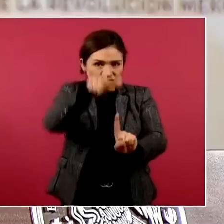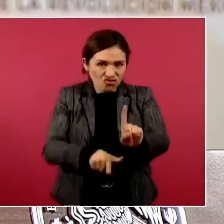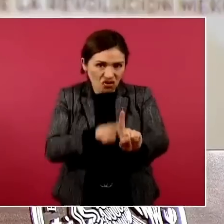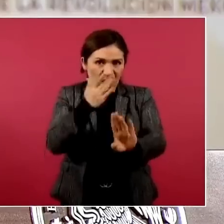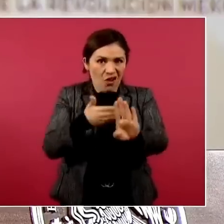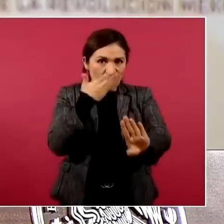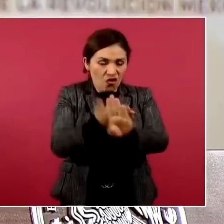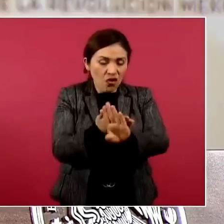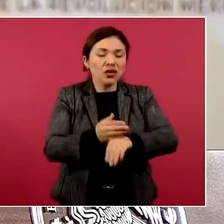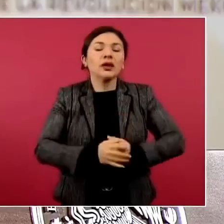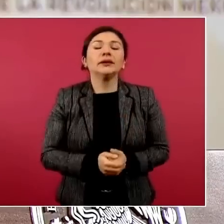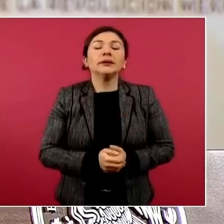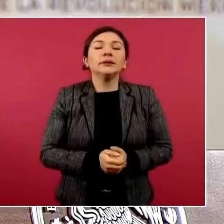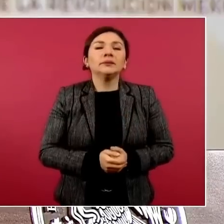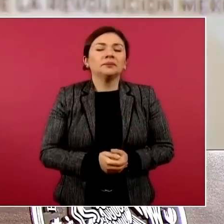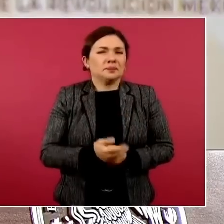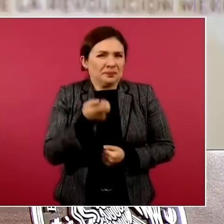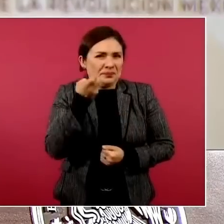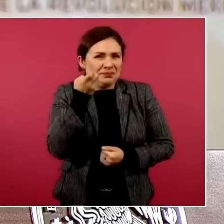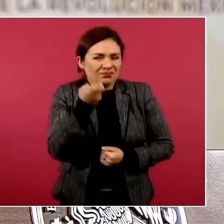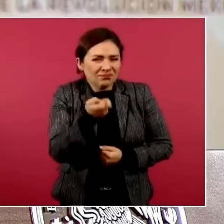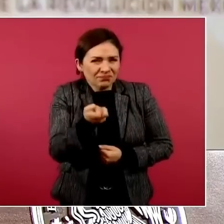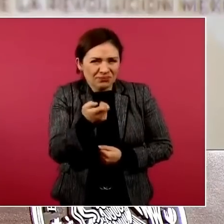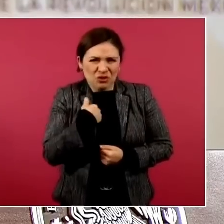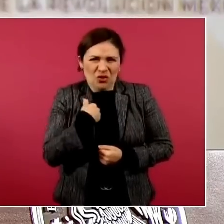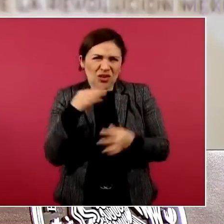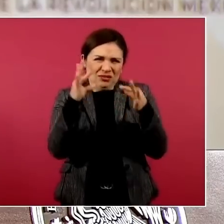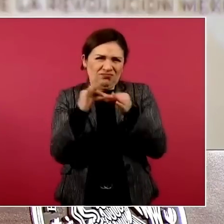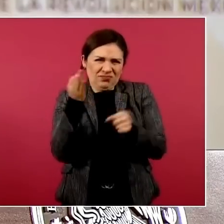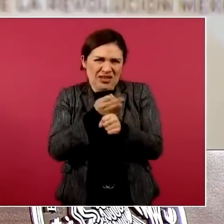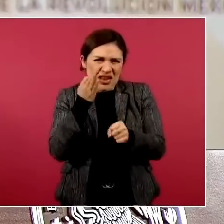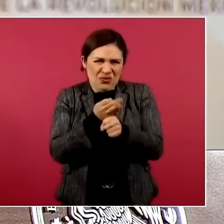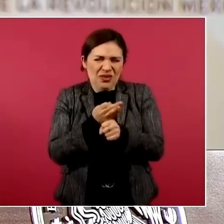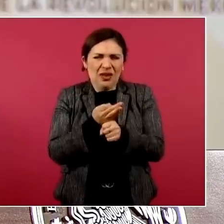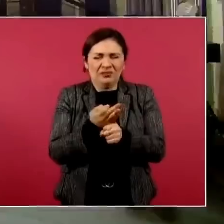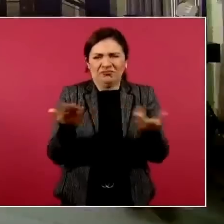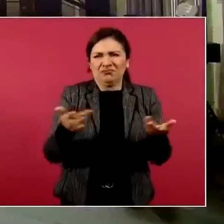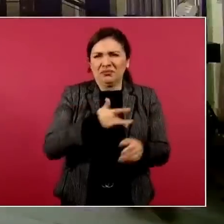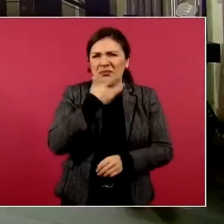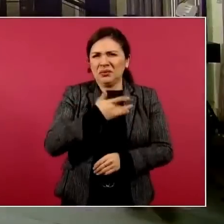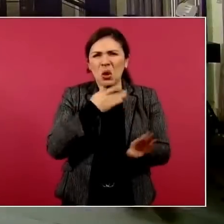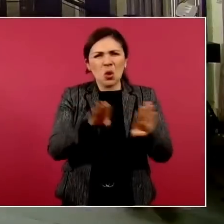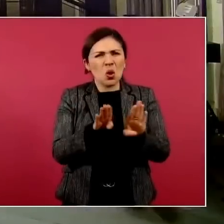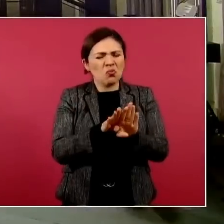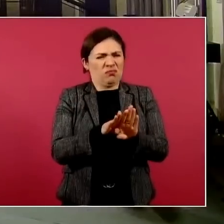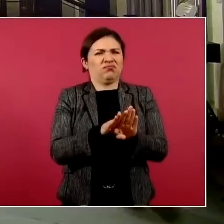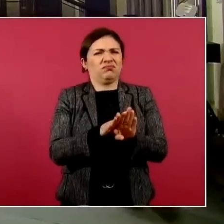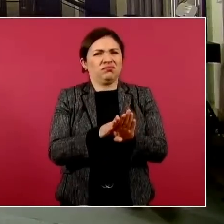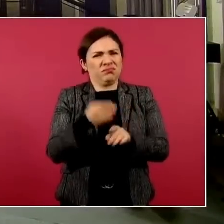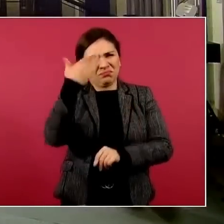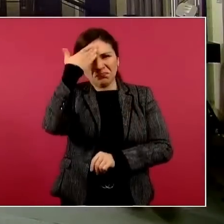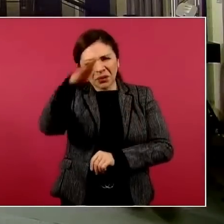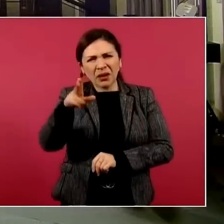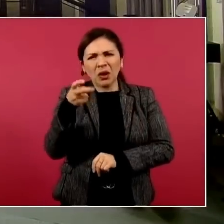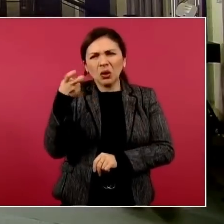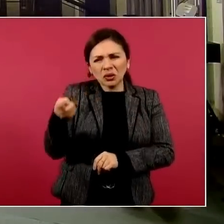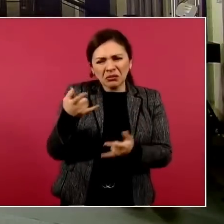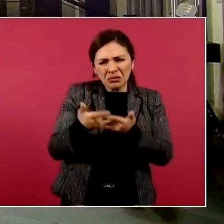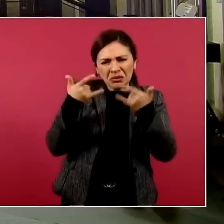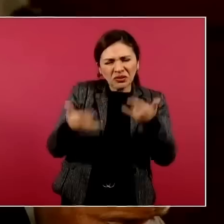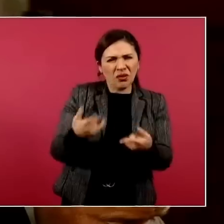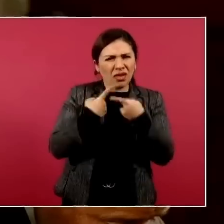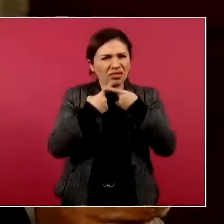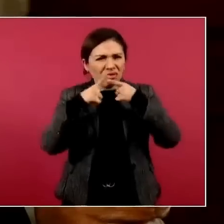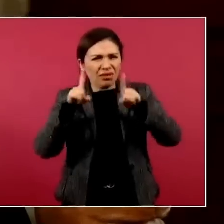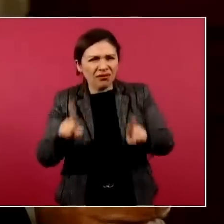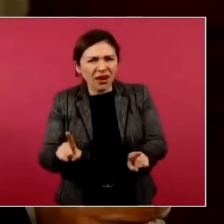física. Entonces, esto que le estoy contando y esta diferencia de situaciones de narrativas y